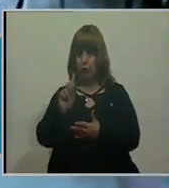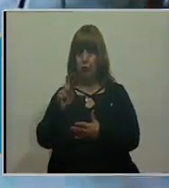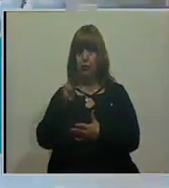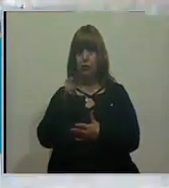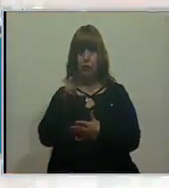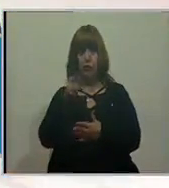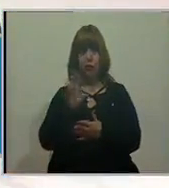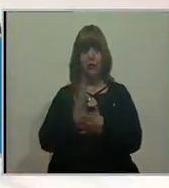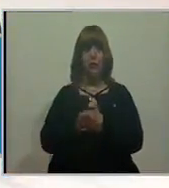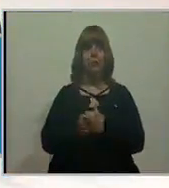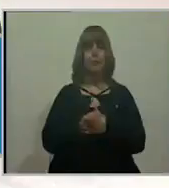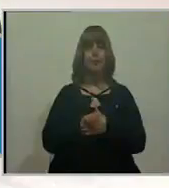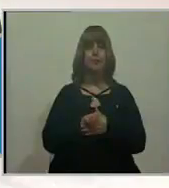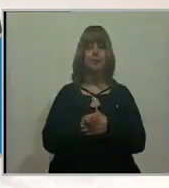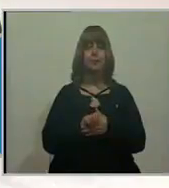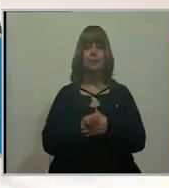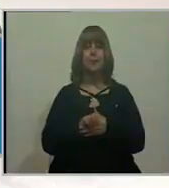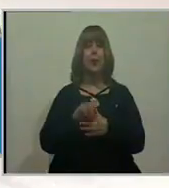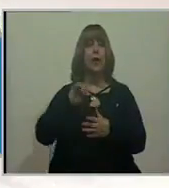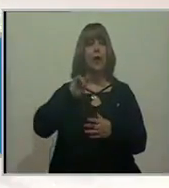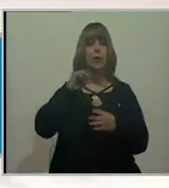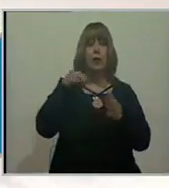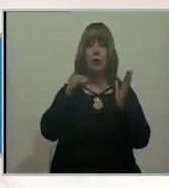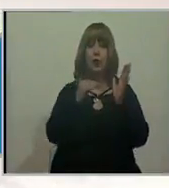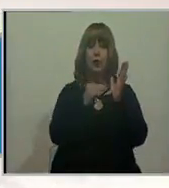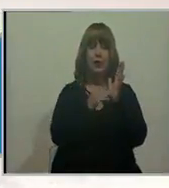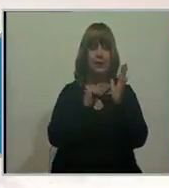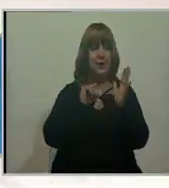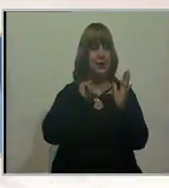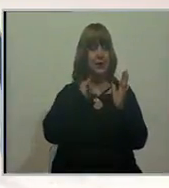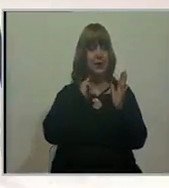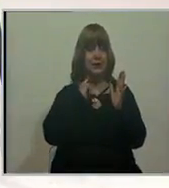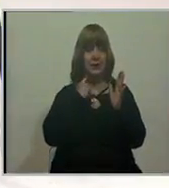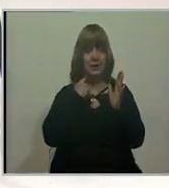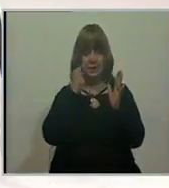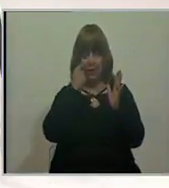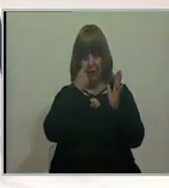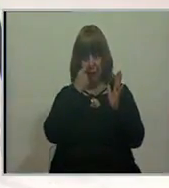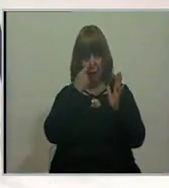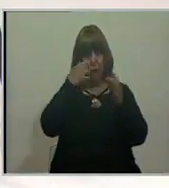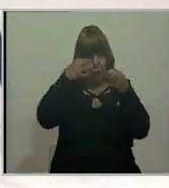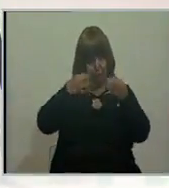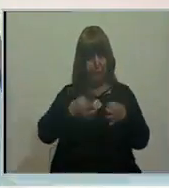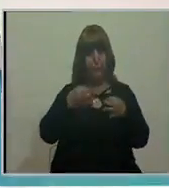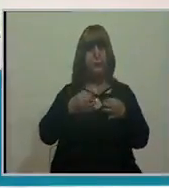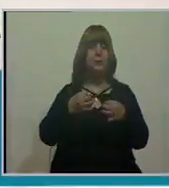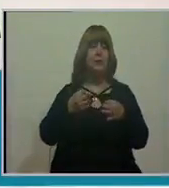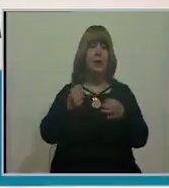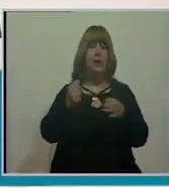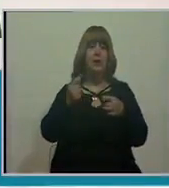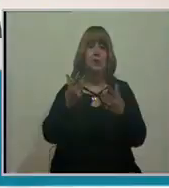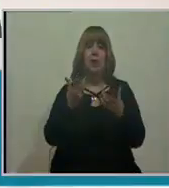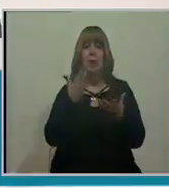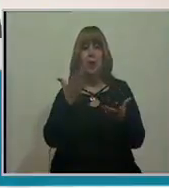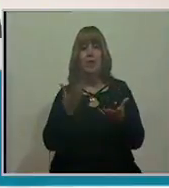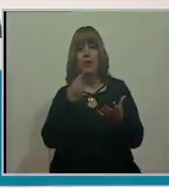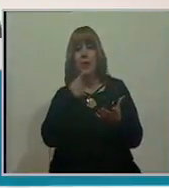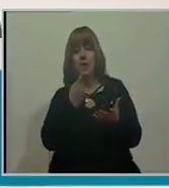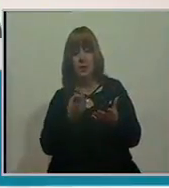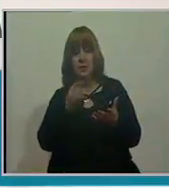Bien, el 13 de junio, ¿no? El 13 de junio. De hecho, vamos a compartir con ustedes lo que sucedió ayer con funcionarios y legisladores de Cambiemos